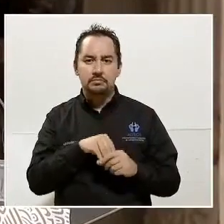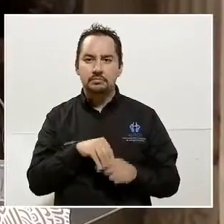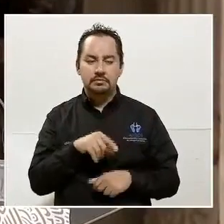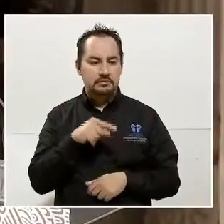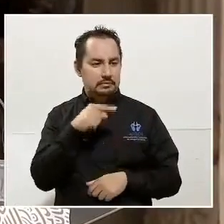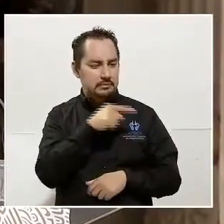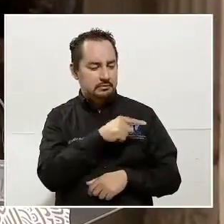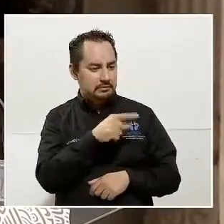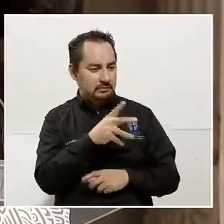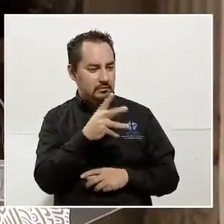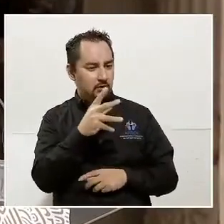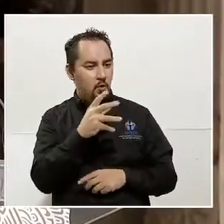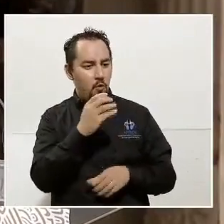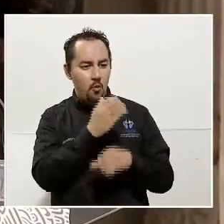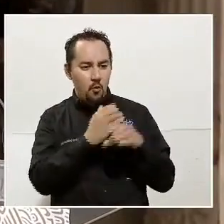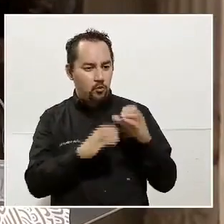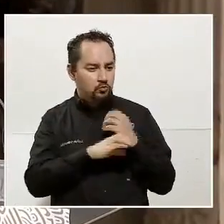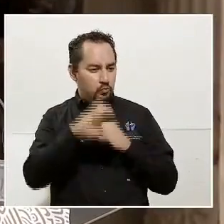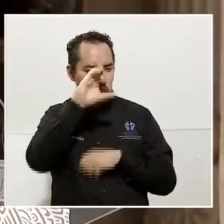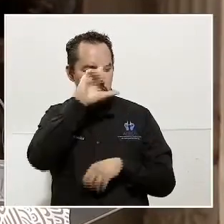sabía